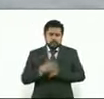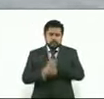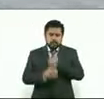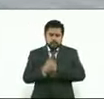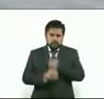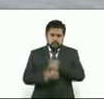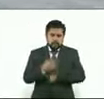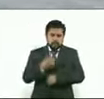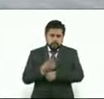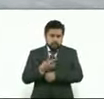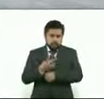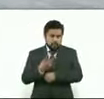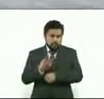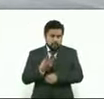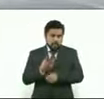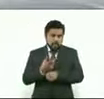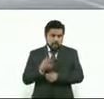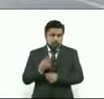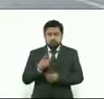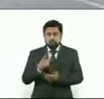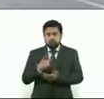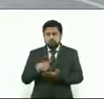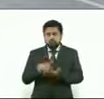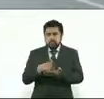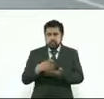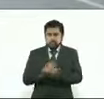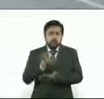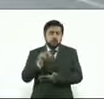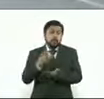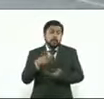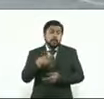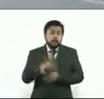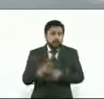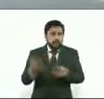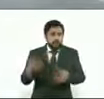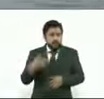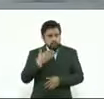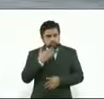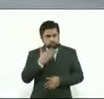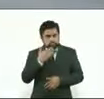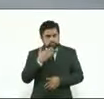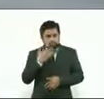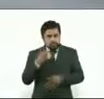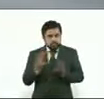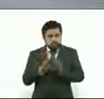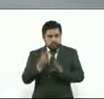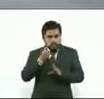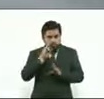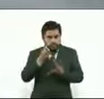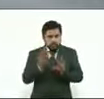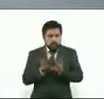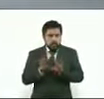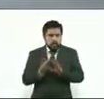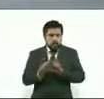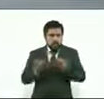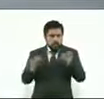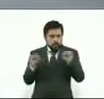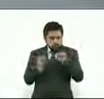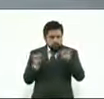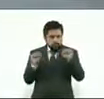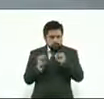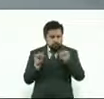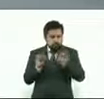nivel buenísimo. Sí, traen un buen ritmo. Se le ve luego en las piernas el ritmo cuando la frecuencia del paso es muy buena y